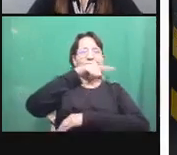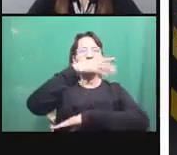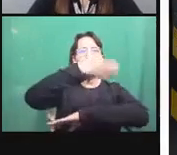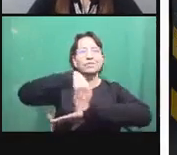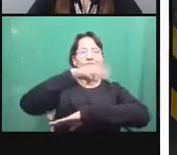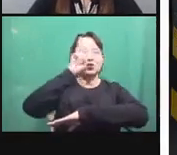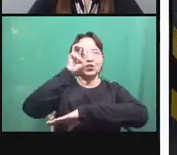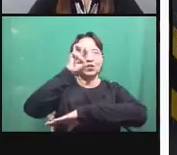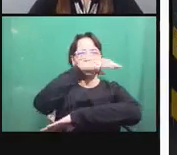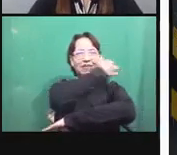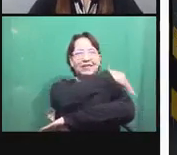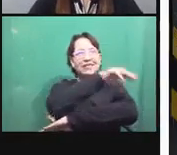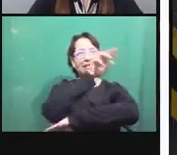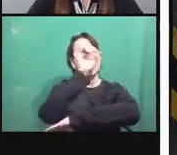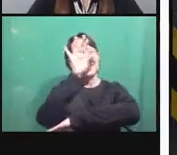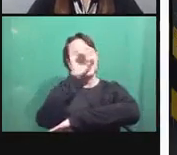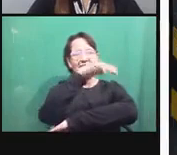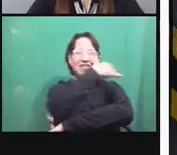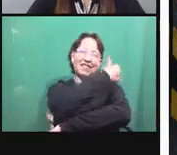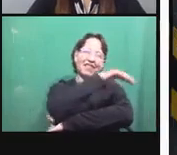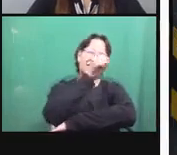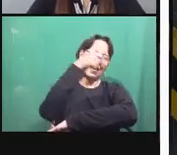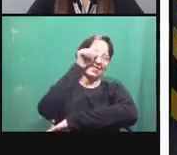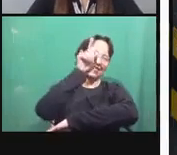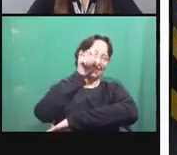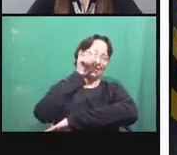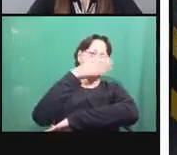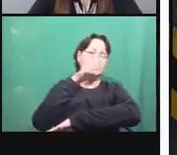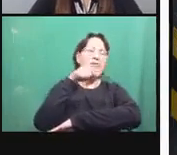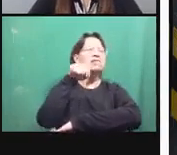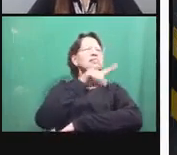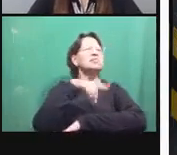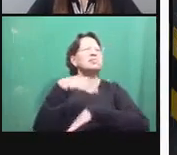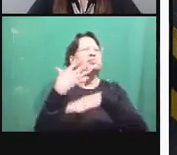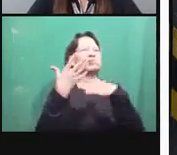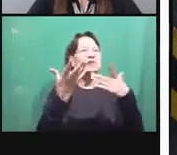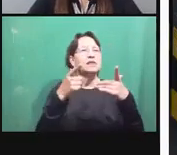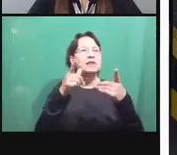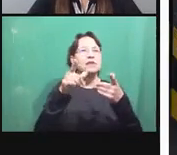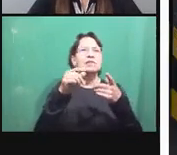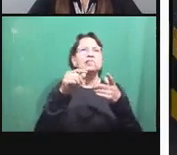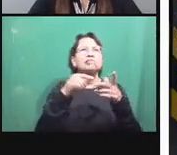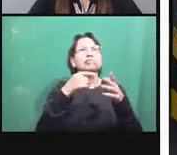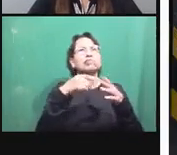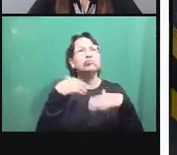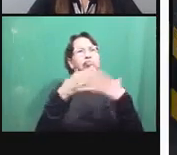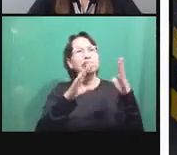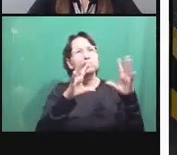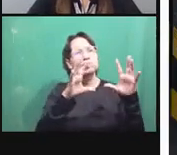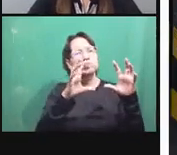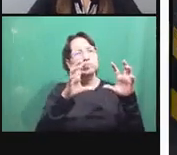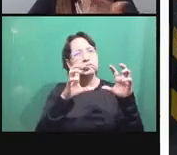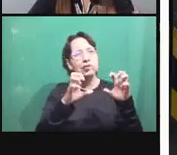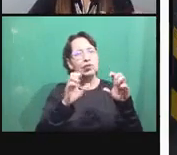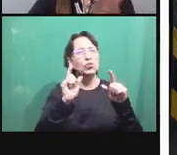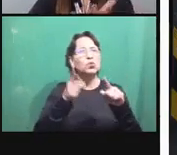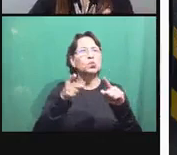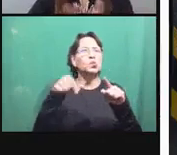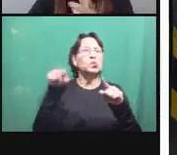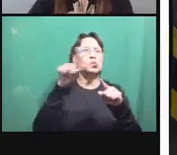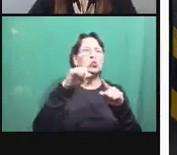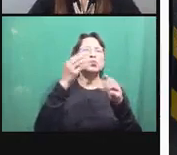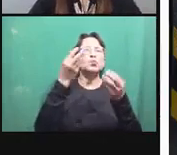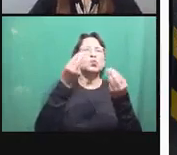entre calles 15 y 16. Es un lugar que viene sufriendo un deterioro de alguna manera debido a la compra